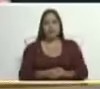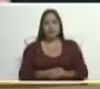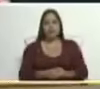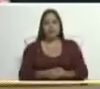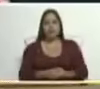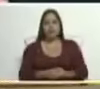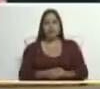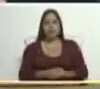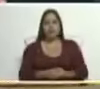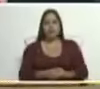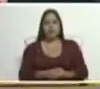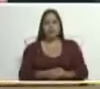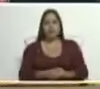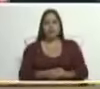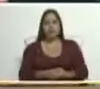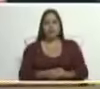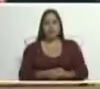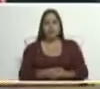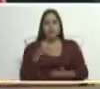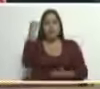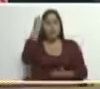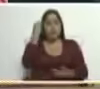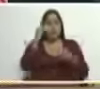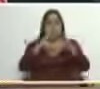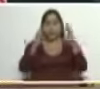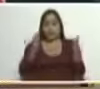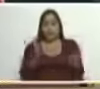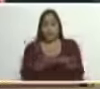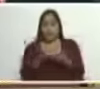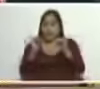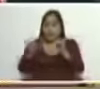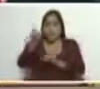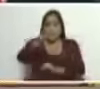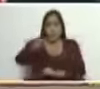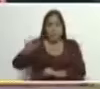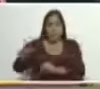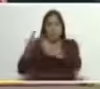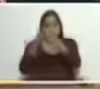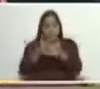de la opinión mundial y del mismo pueblo norteamericano